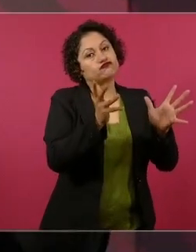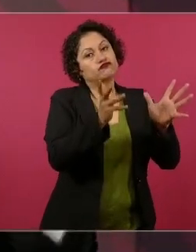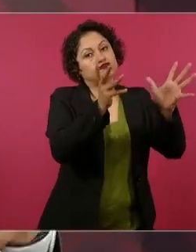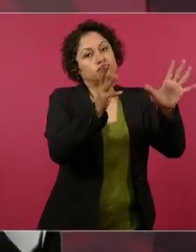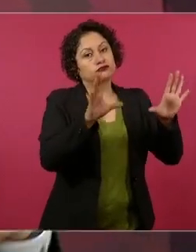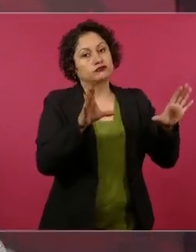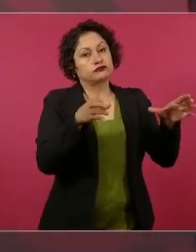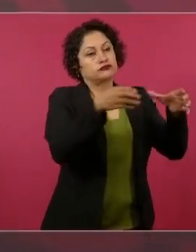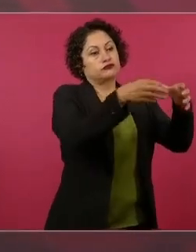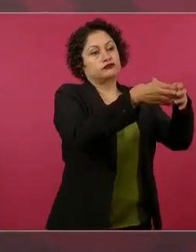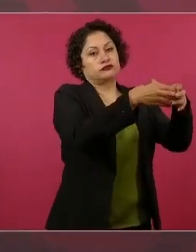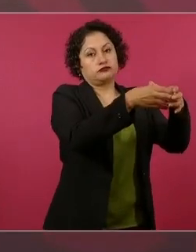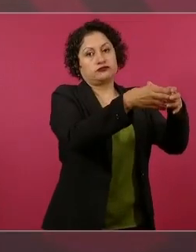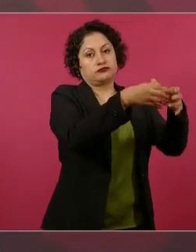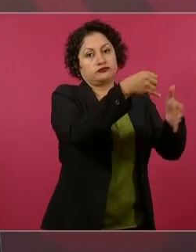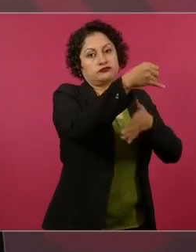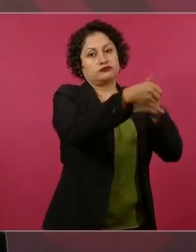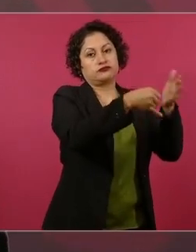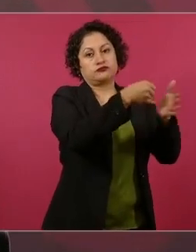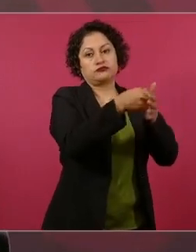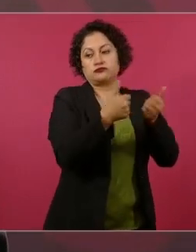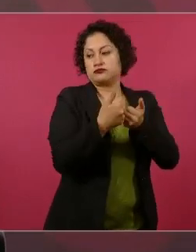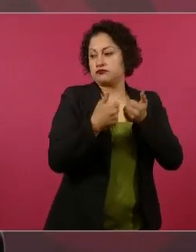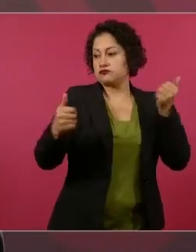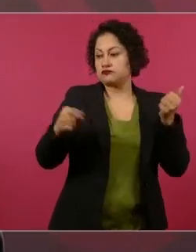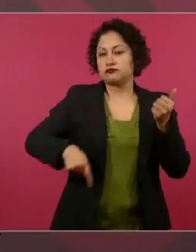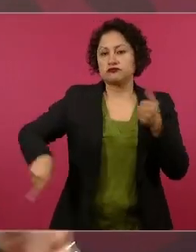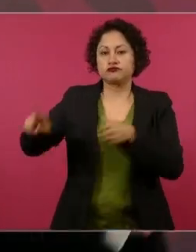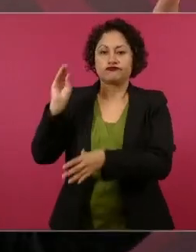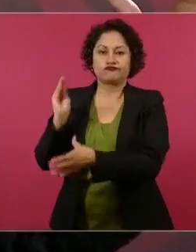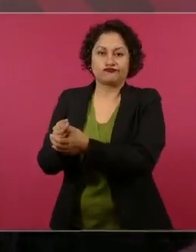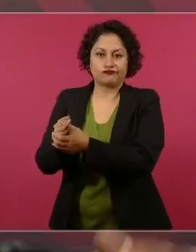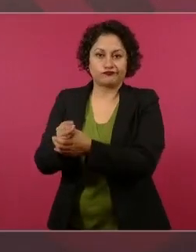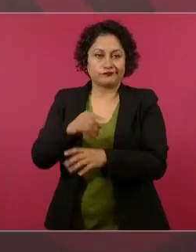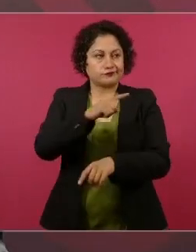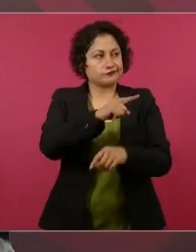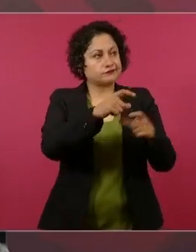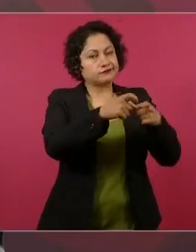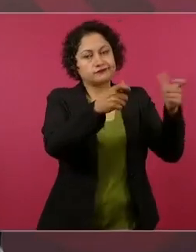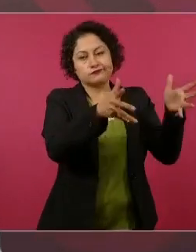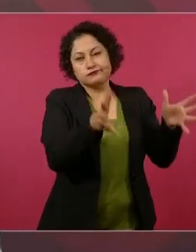pequeñas islas de crecimiento.